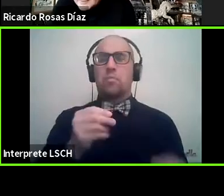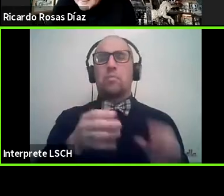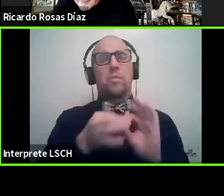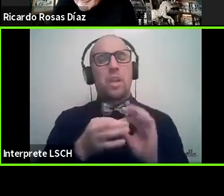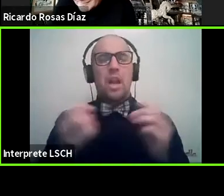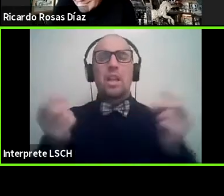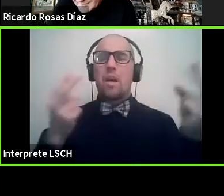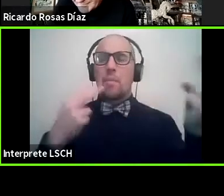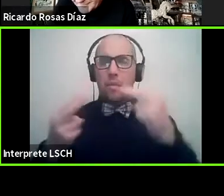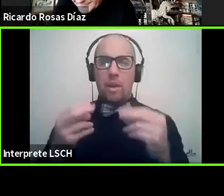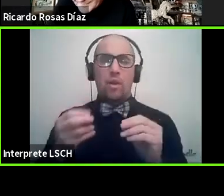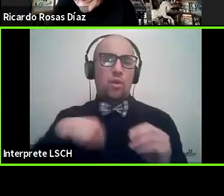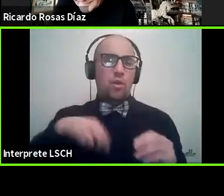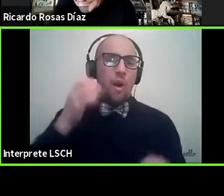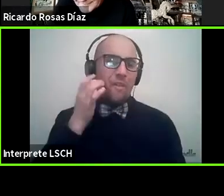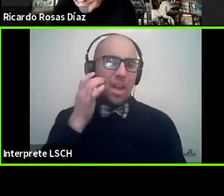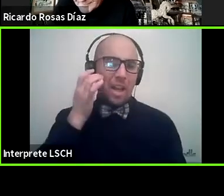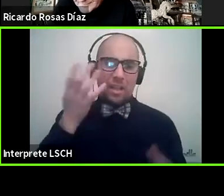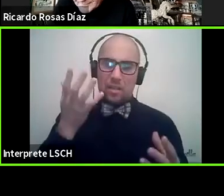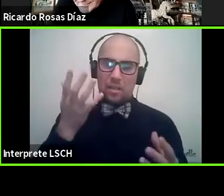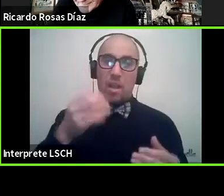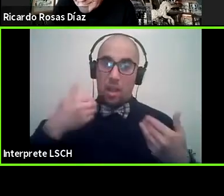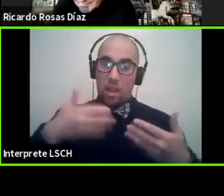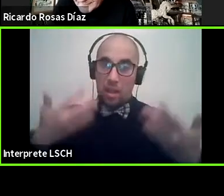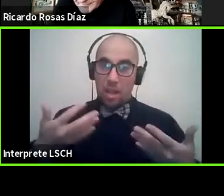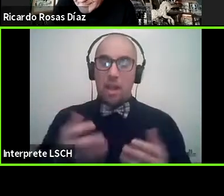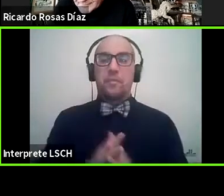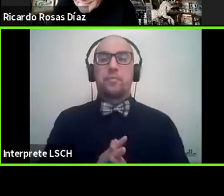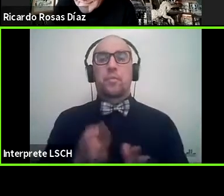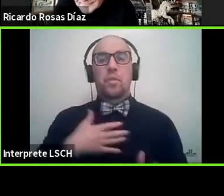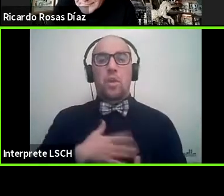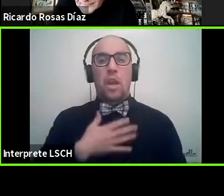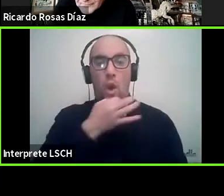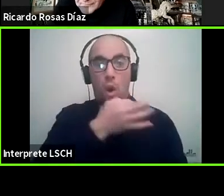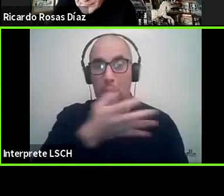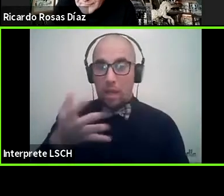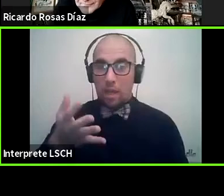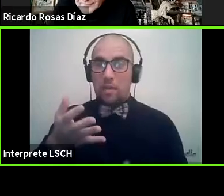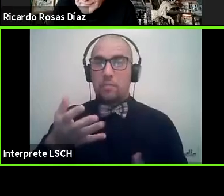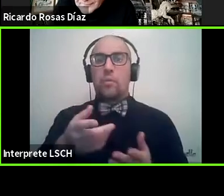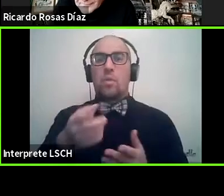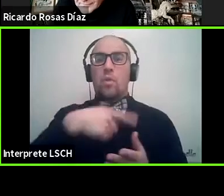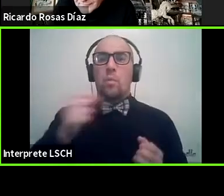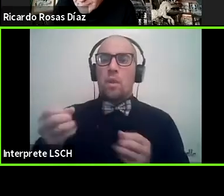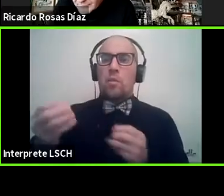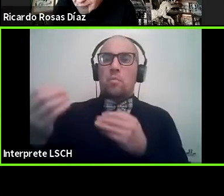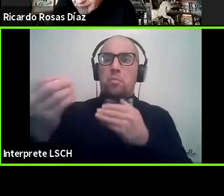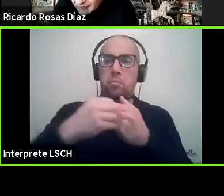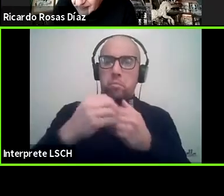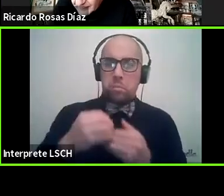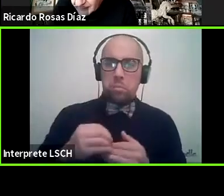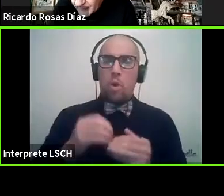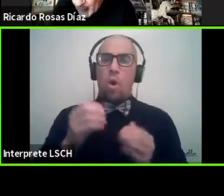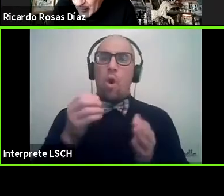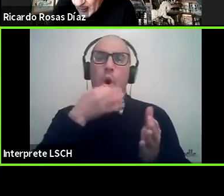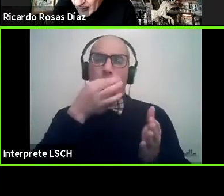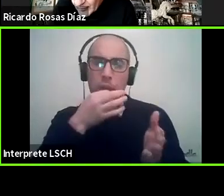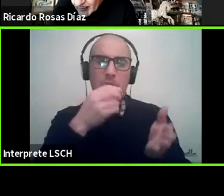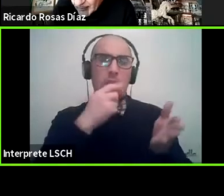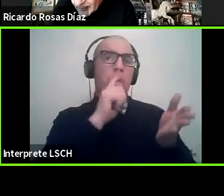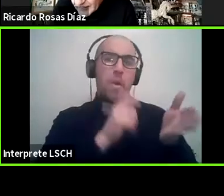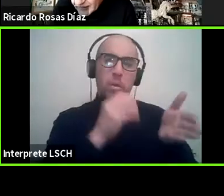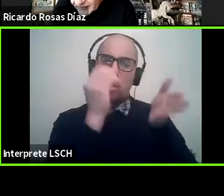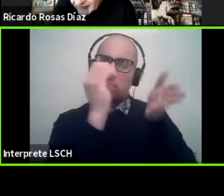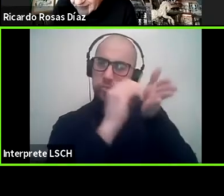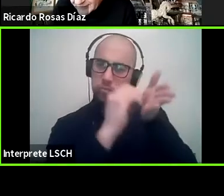estamos muy felices. Desde ya les quiero comentar que pueden irnos dejando todos sus comentarios, sus preguntas